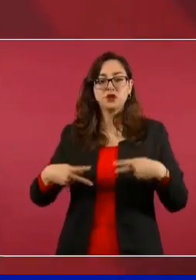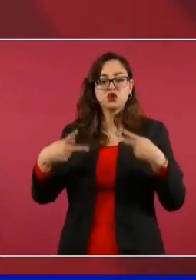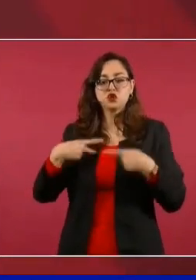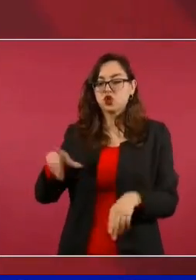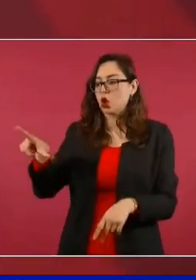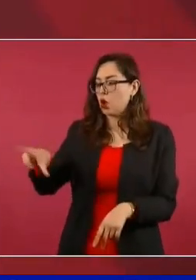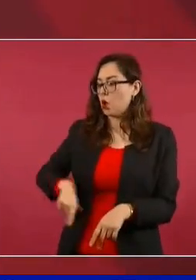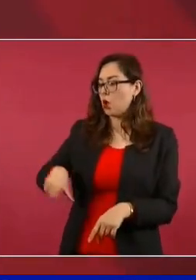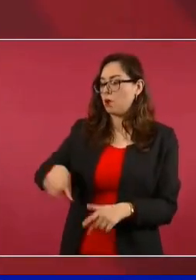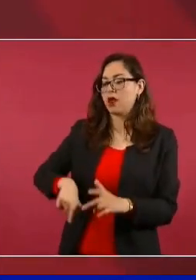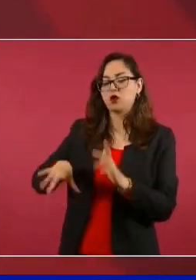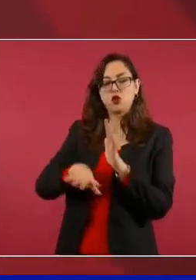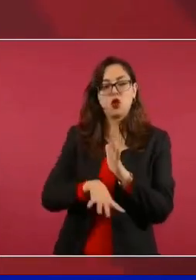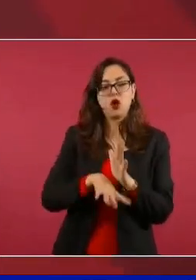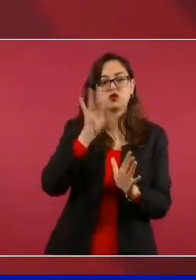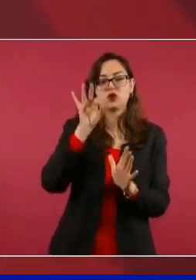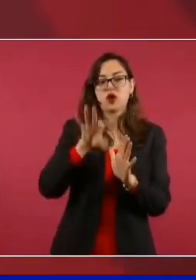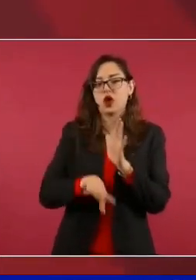a autoridades